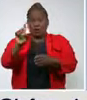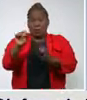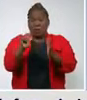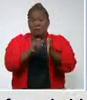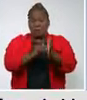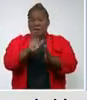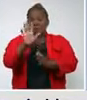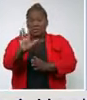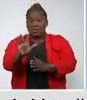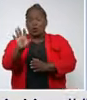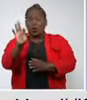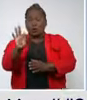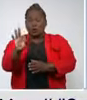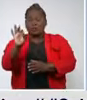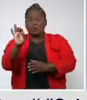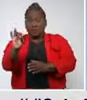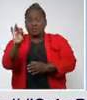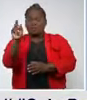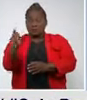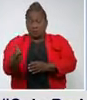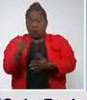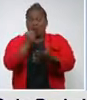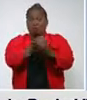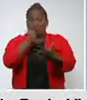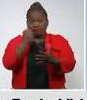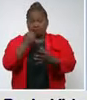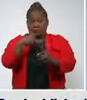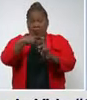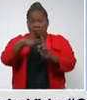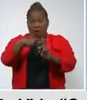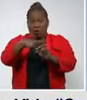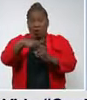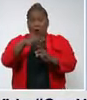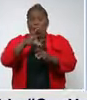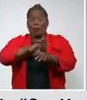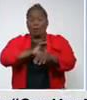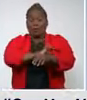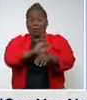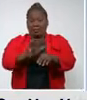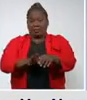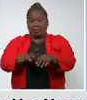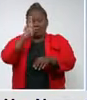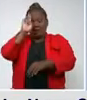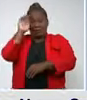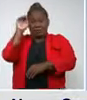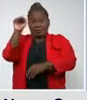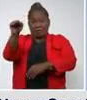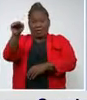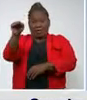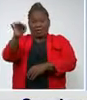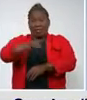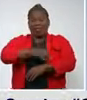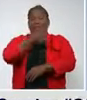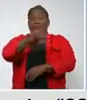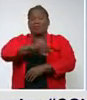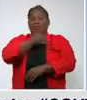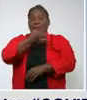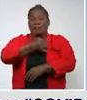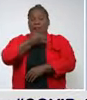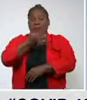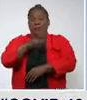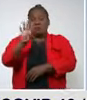51.587 personas que se han diagnosticado en Cuba con la enfermedad, ingresados, como yo dije al inicio,